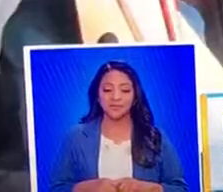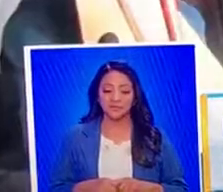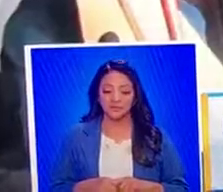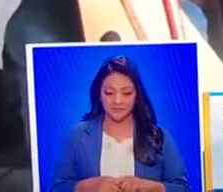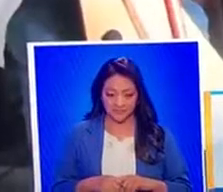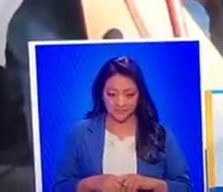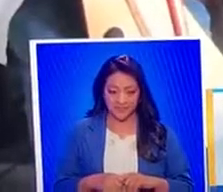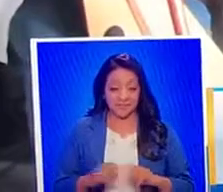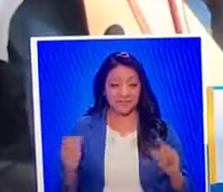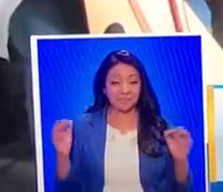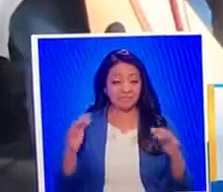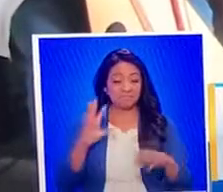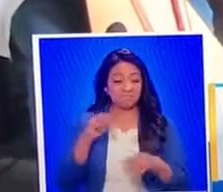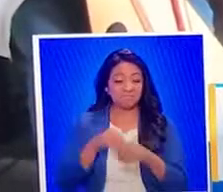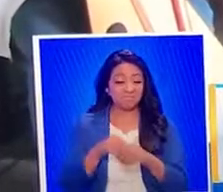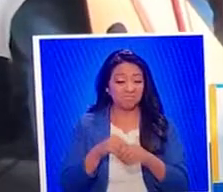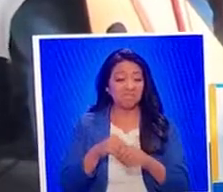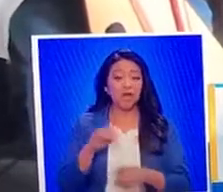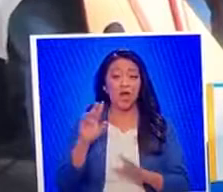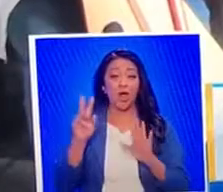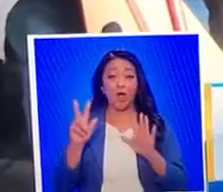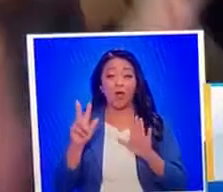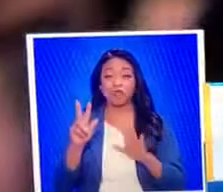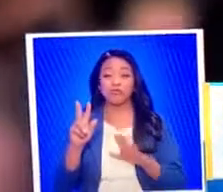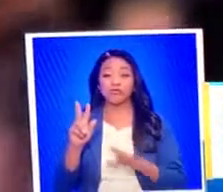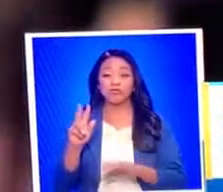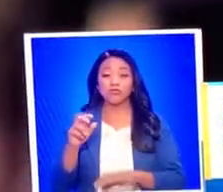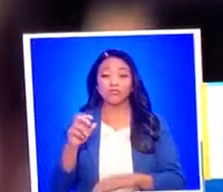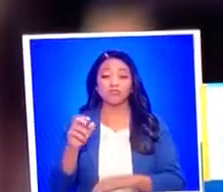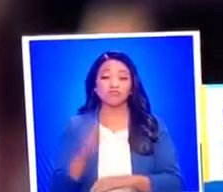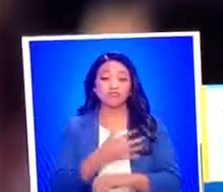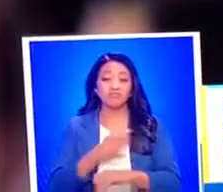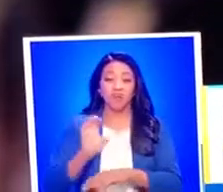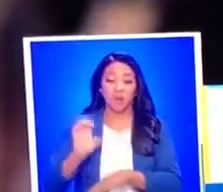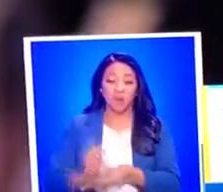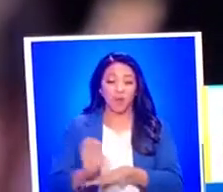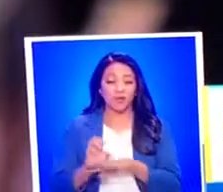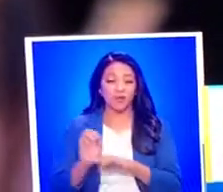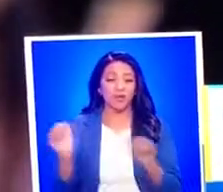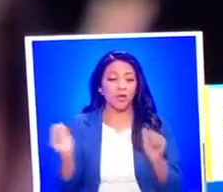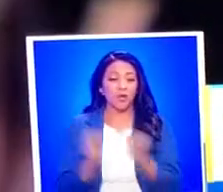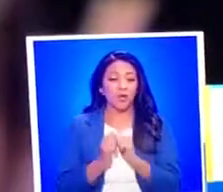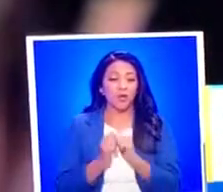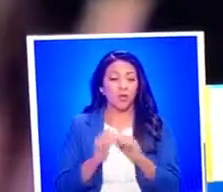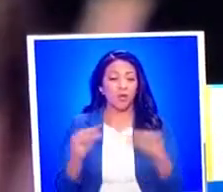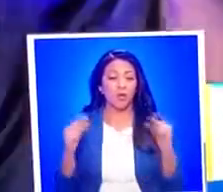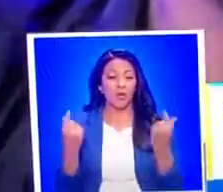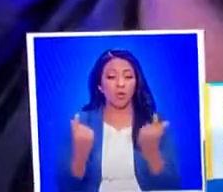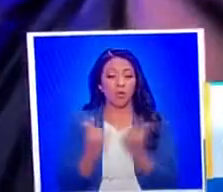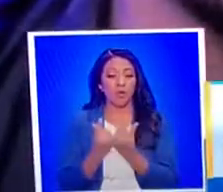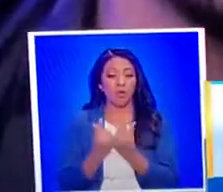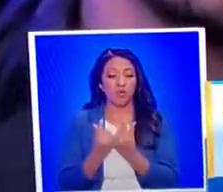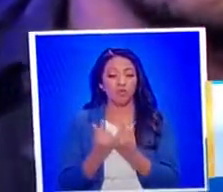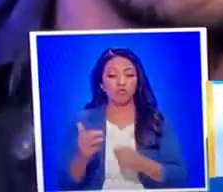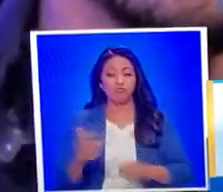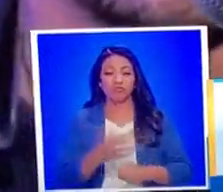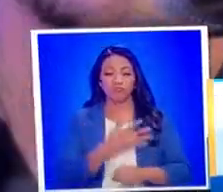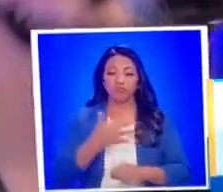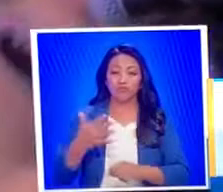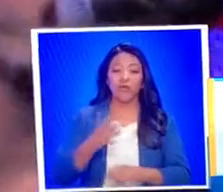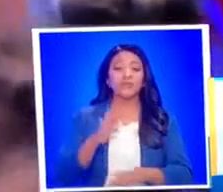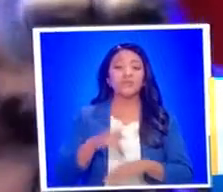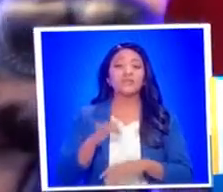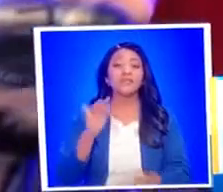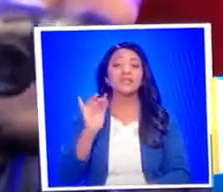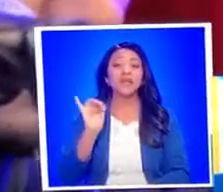En el que participarán más de 8 artistas nacionales, acompañados de la Orquesta Sinfónica Juvenil del Ecuador. La cita es este